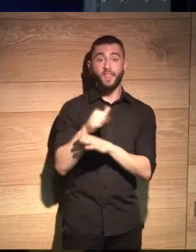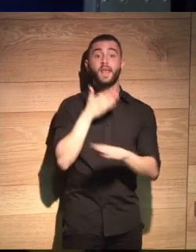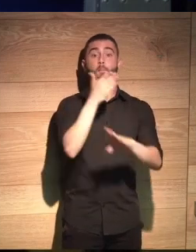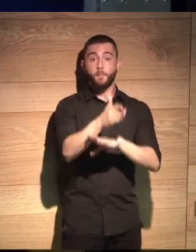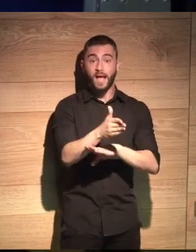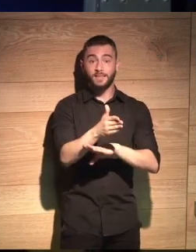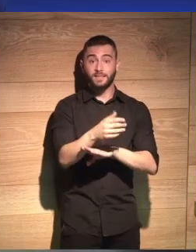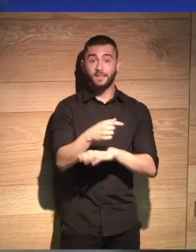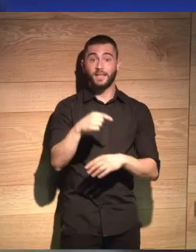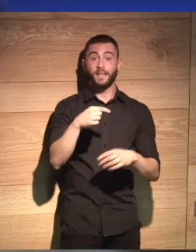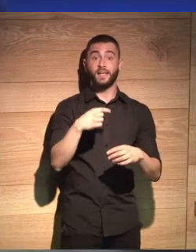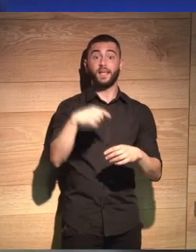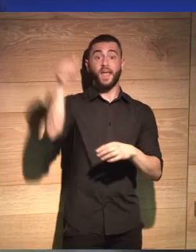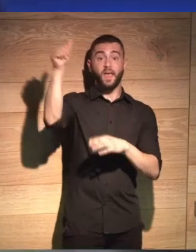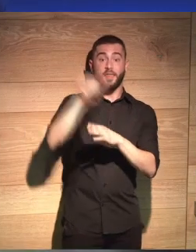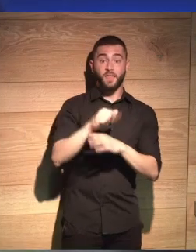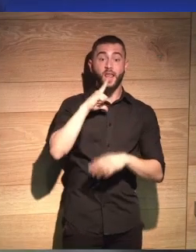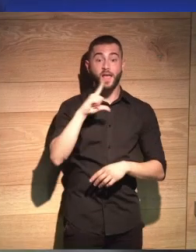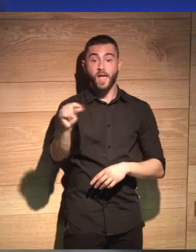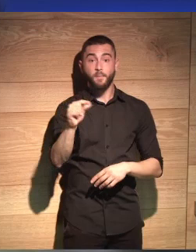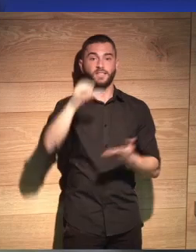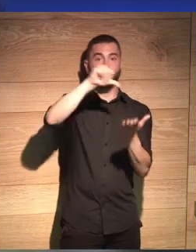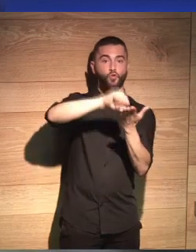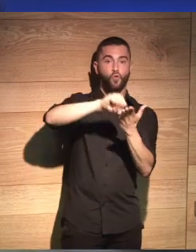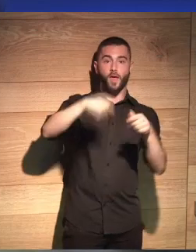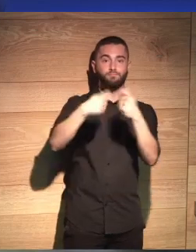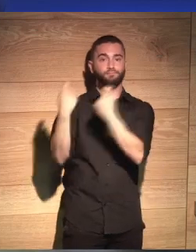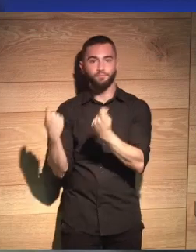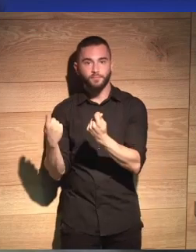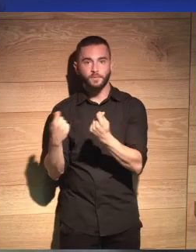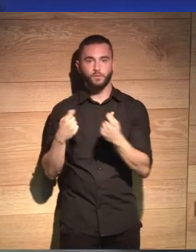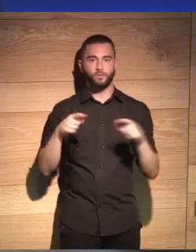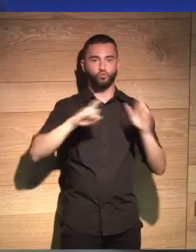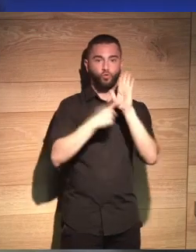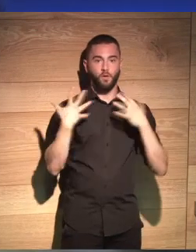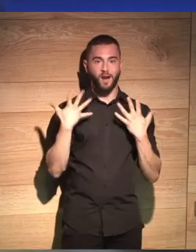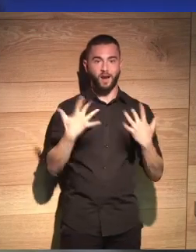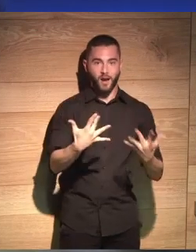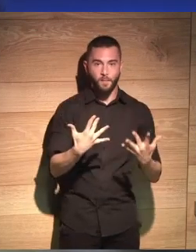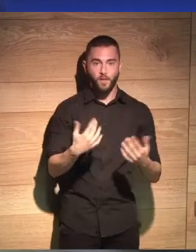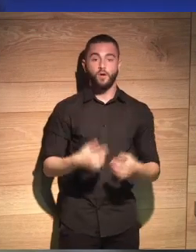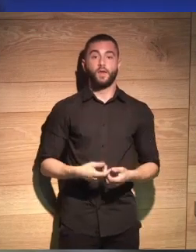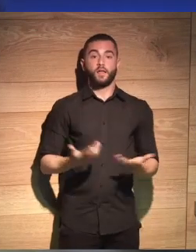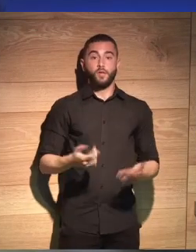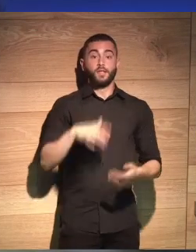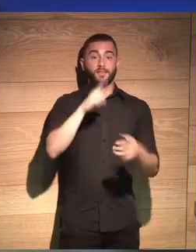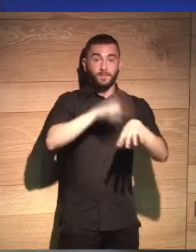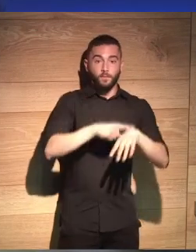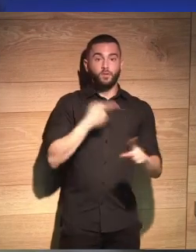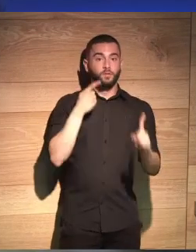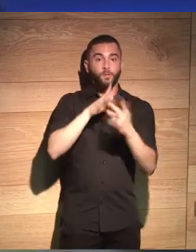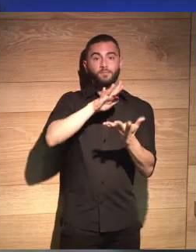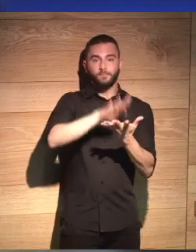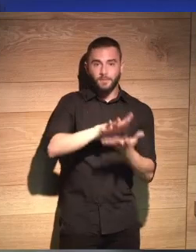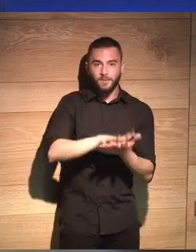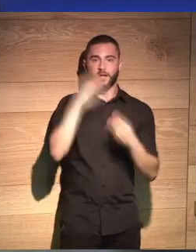una ciudad, ¿no? Es decir, que todo va tan rápido que no hay momentos para lo que realmente es esencial, que es pensar,